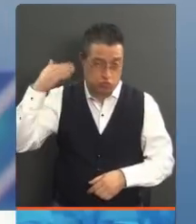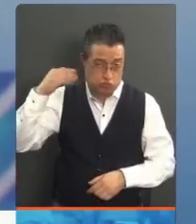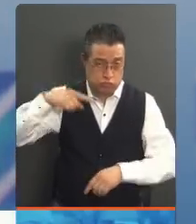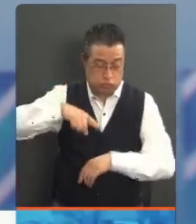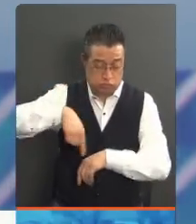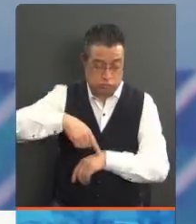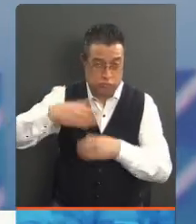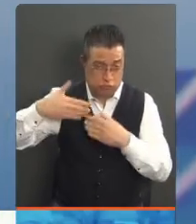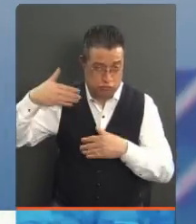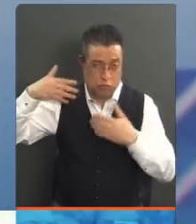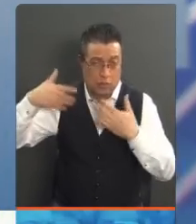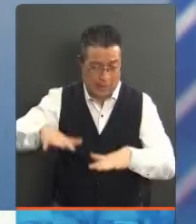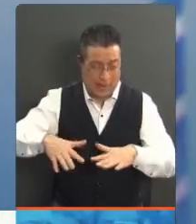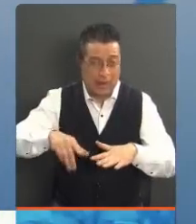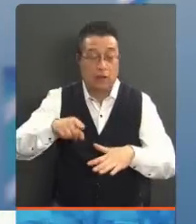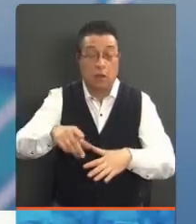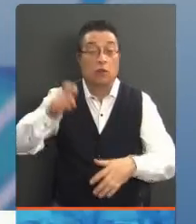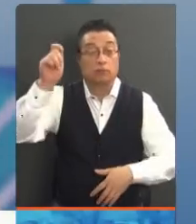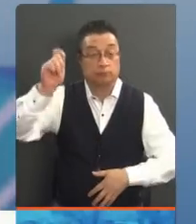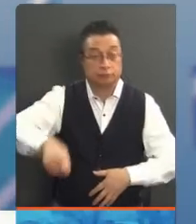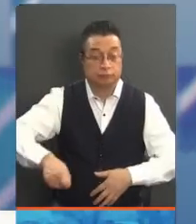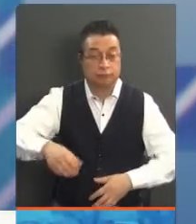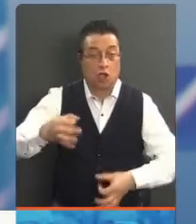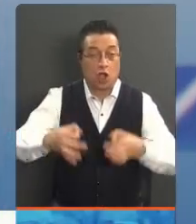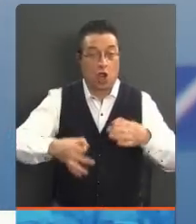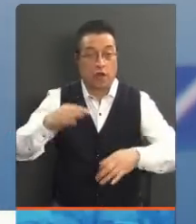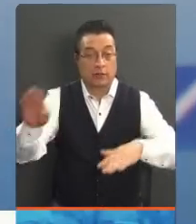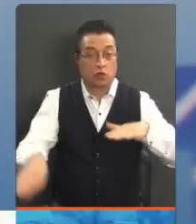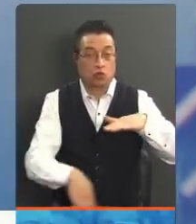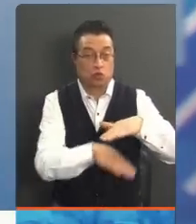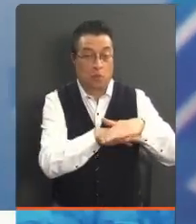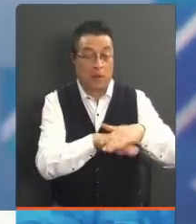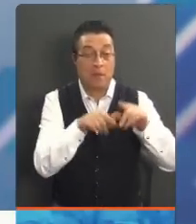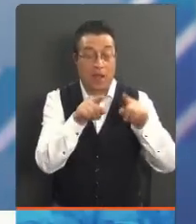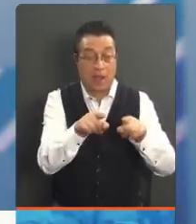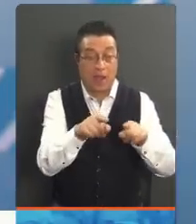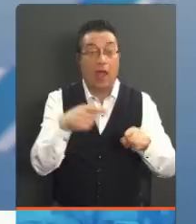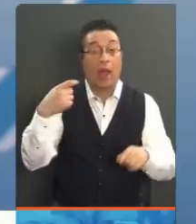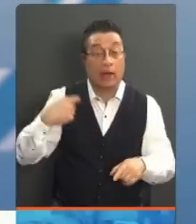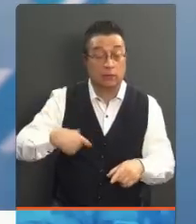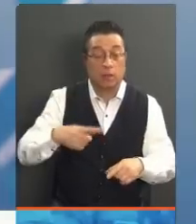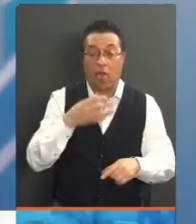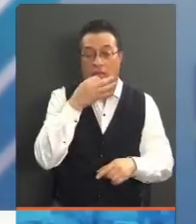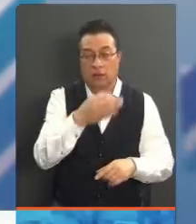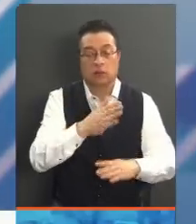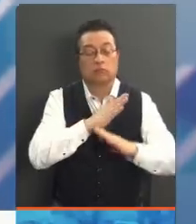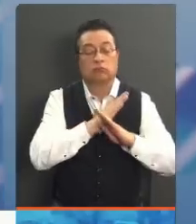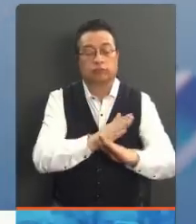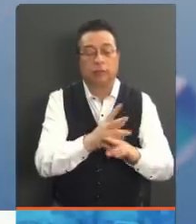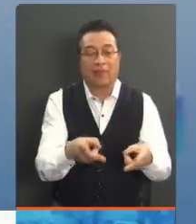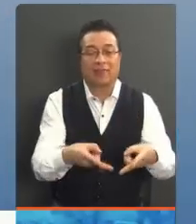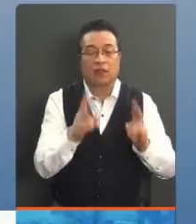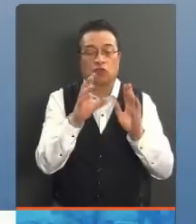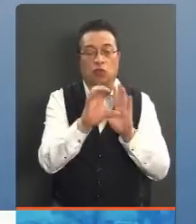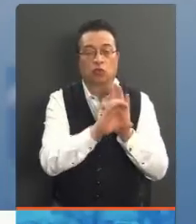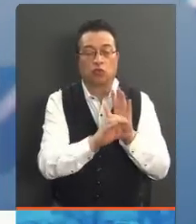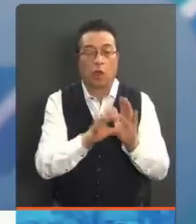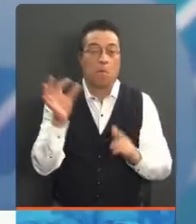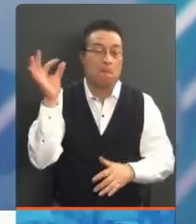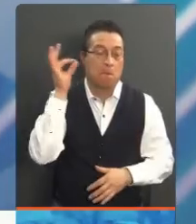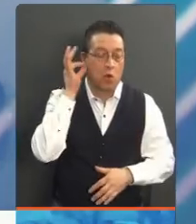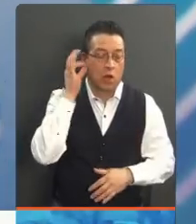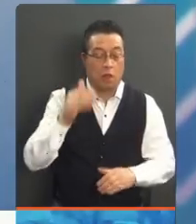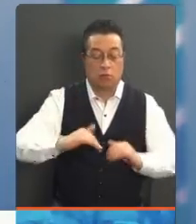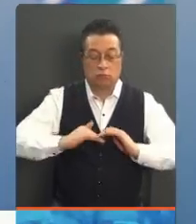la decisión de la Corte Suprema de ese país de anular el derecho constitucional que tenían las mujeres de